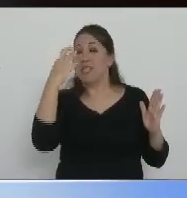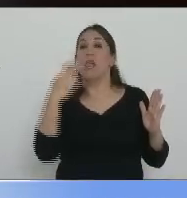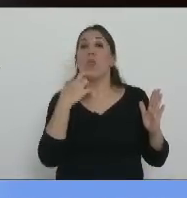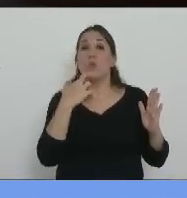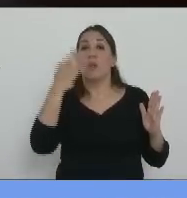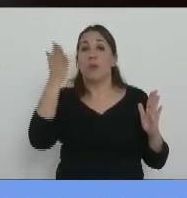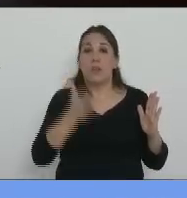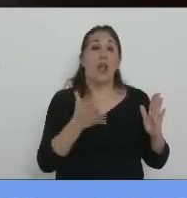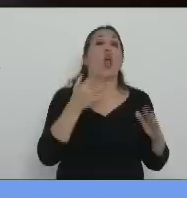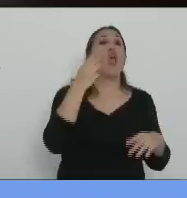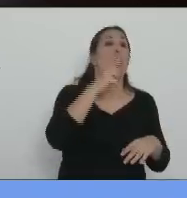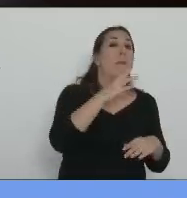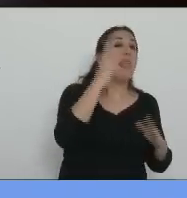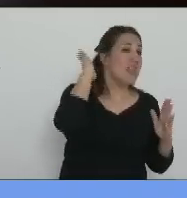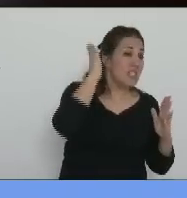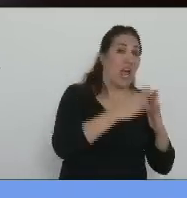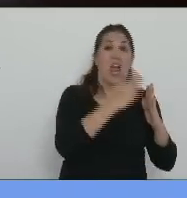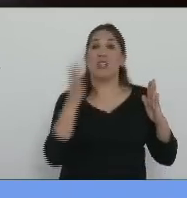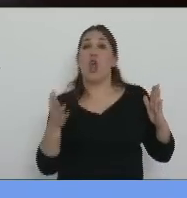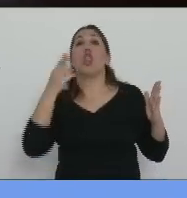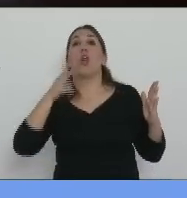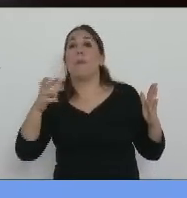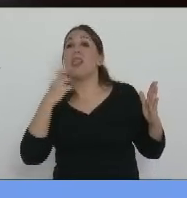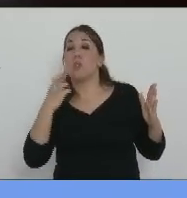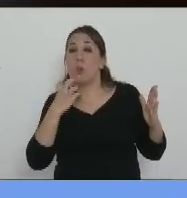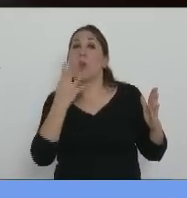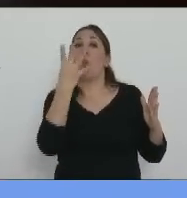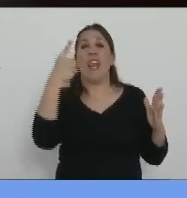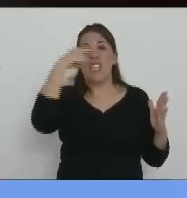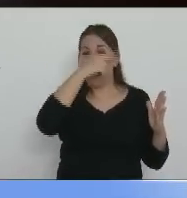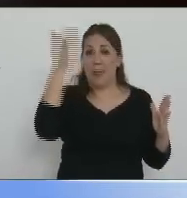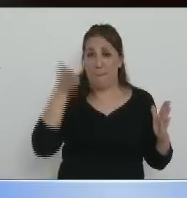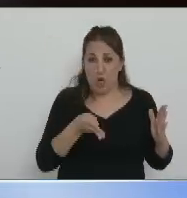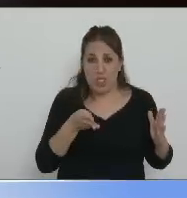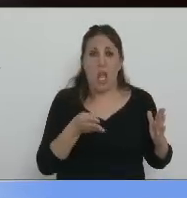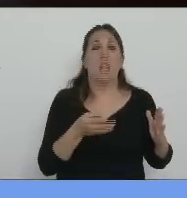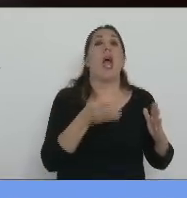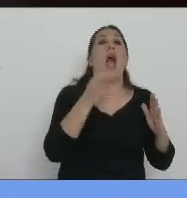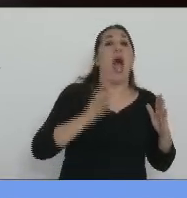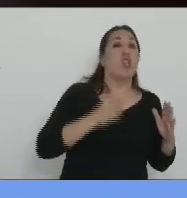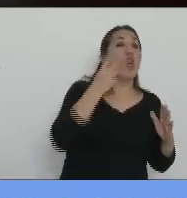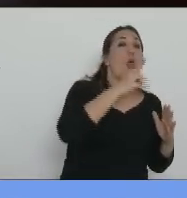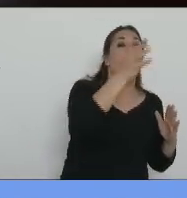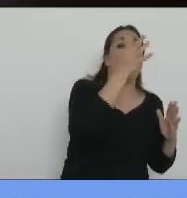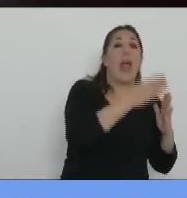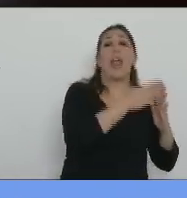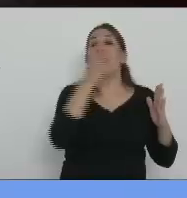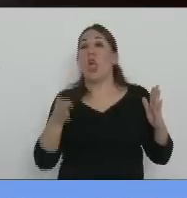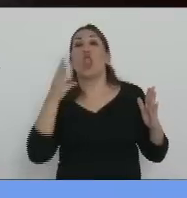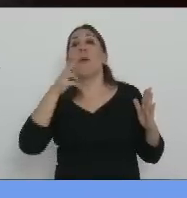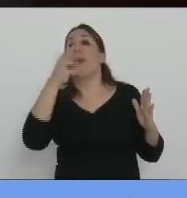ciento 2016 y 2019 47 por ciento 2020 2021 6 por